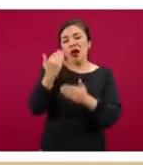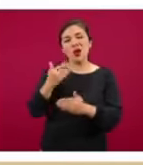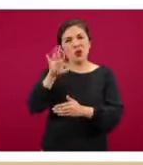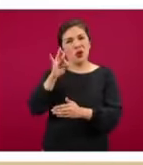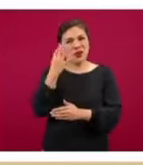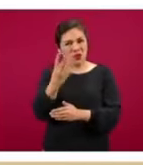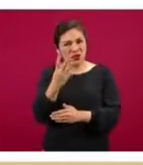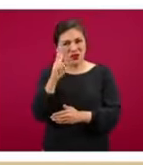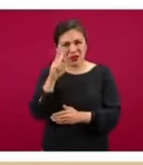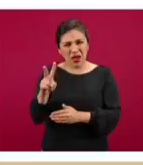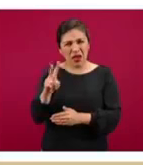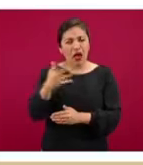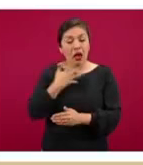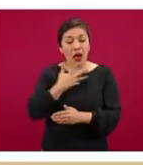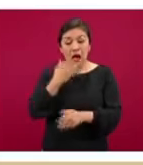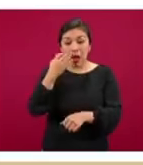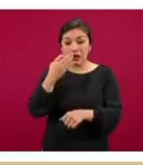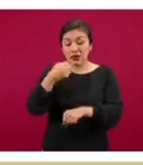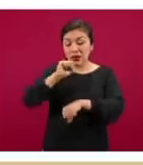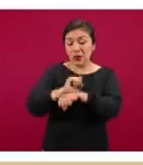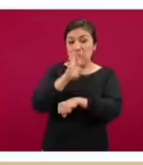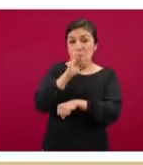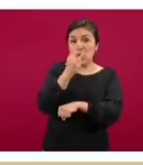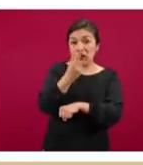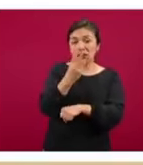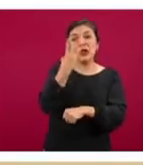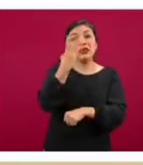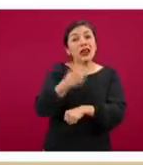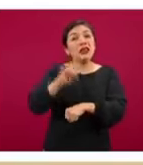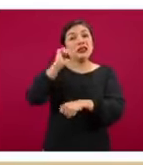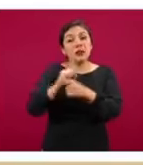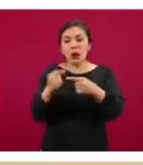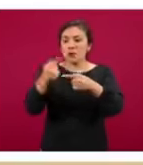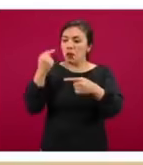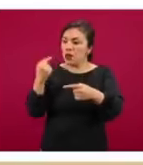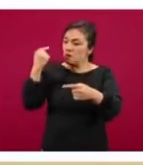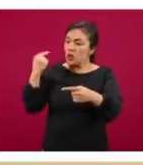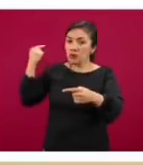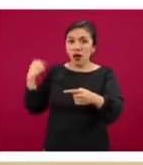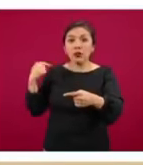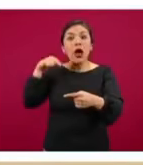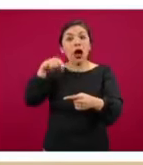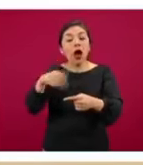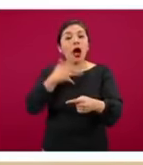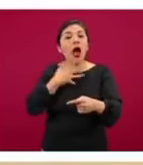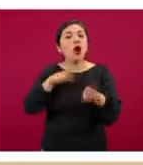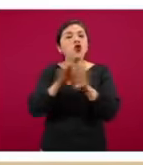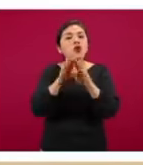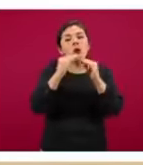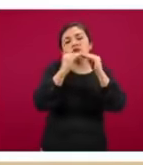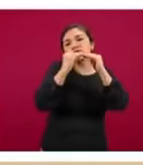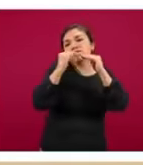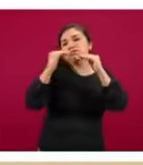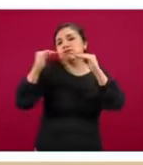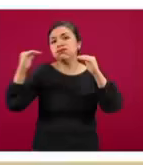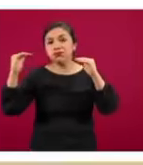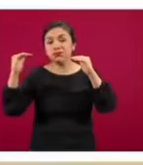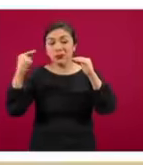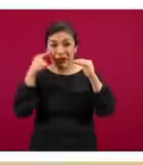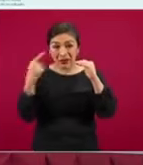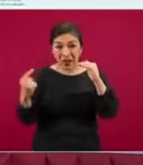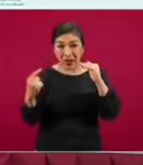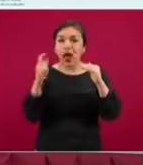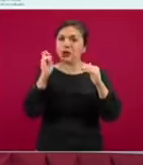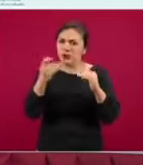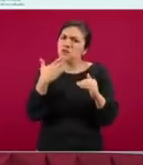44 y prácticamente a la 43, es decir, 3 semanas en lo que se consideraría ya una meseta. Esto